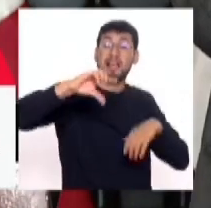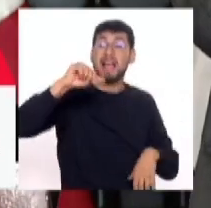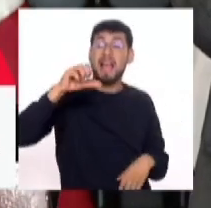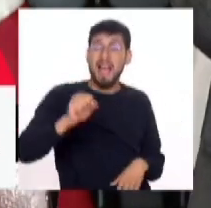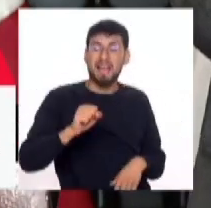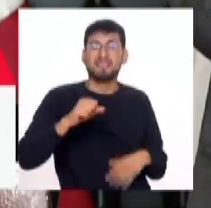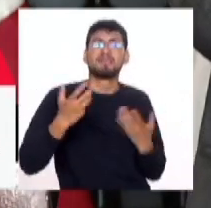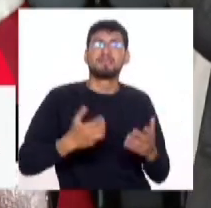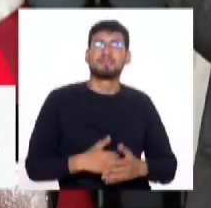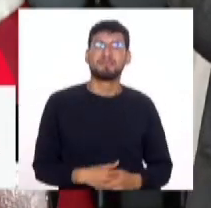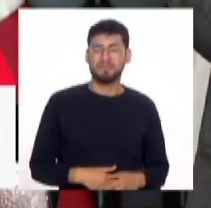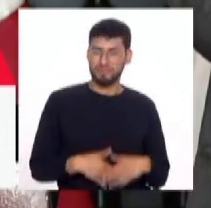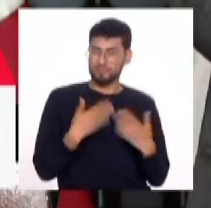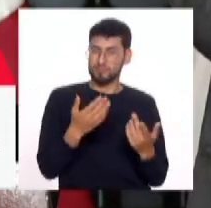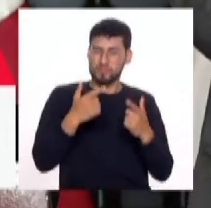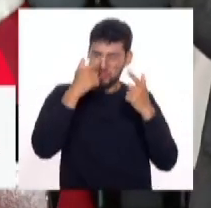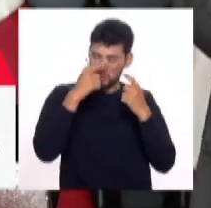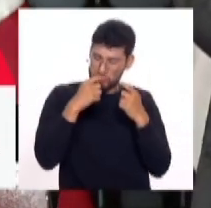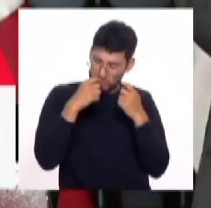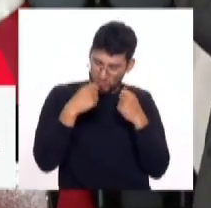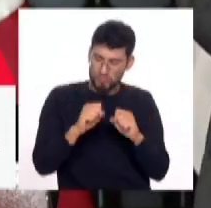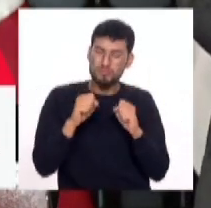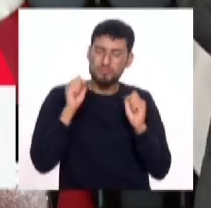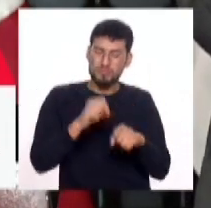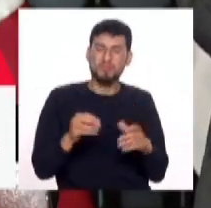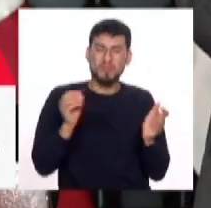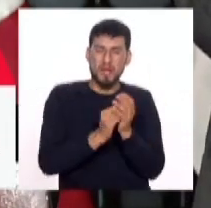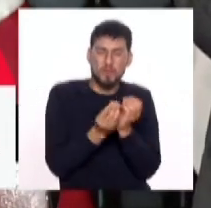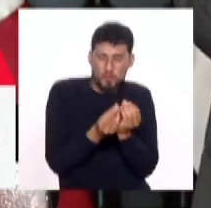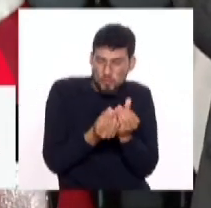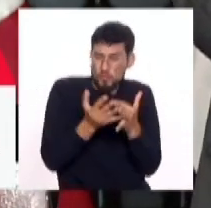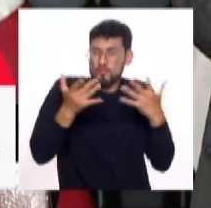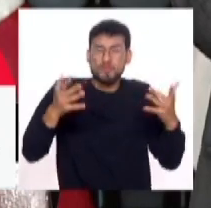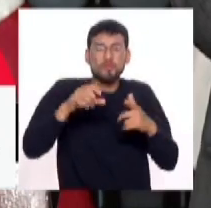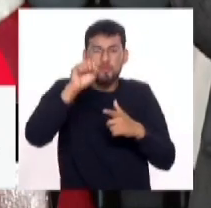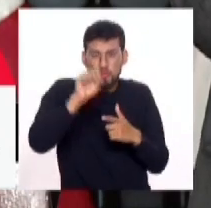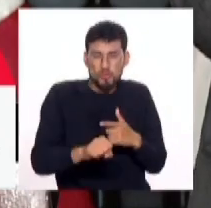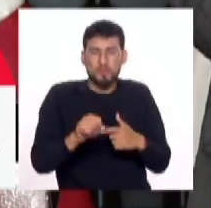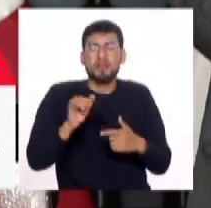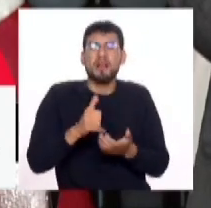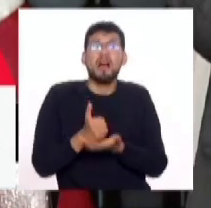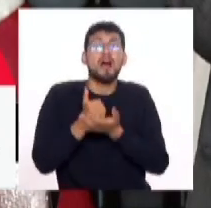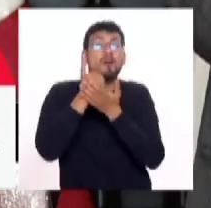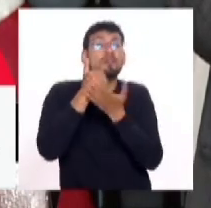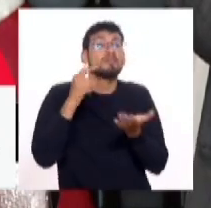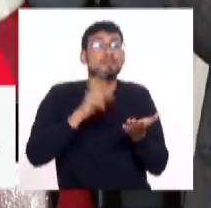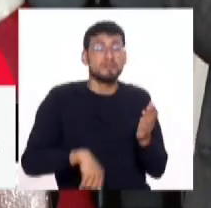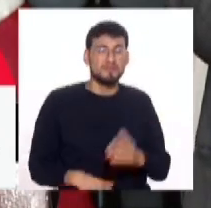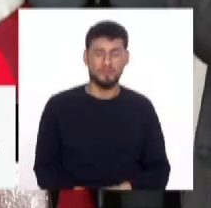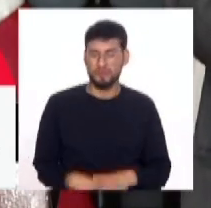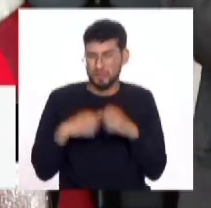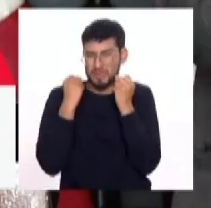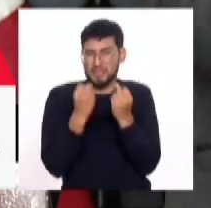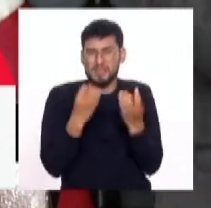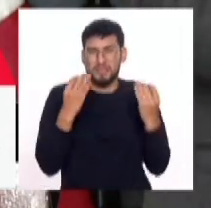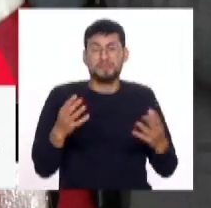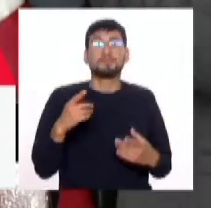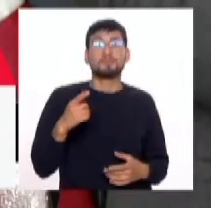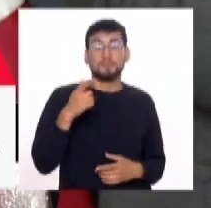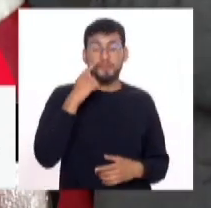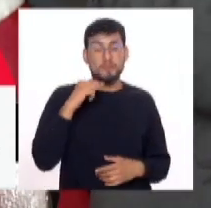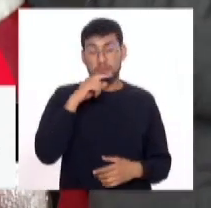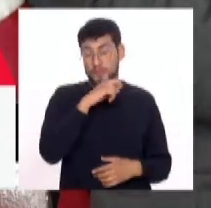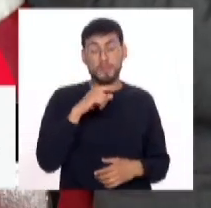que tendrá un impacto decisivo para la masificación en el sur y ayudará a que millones de peruanos